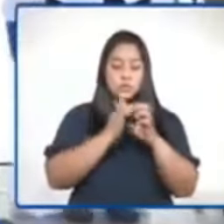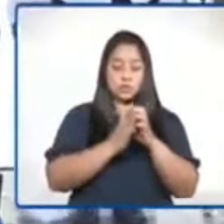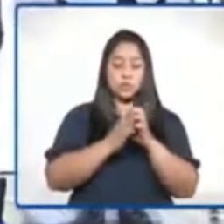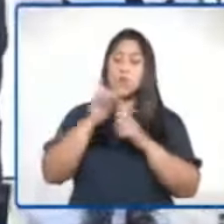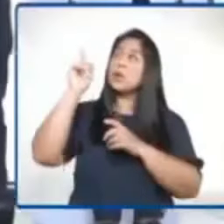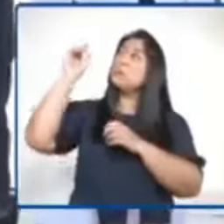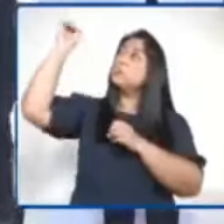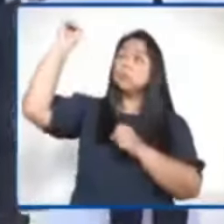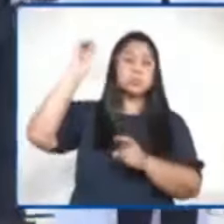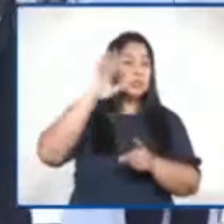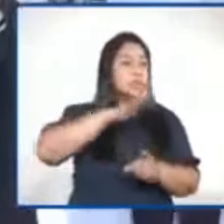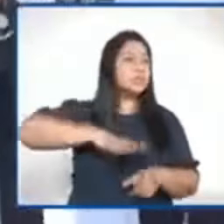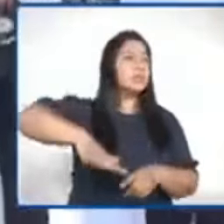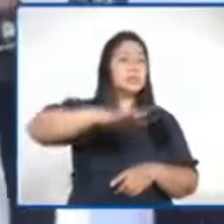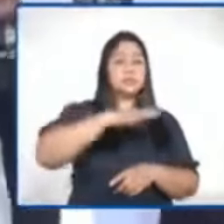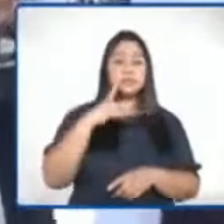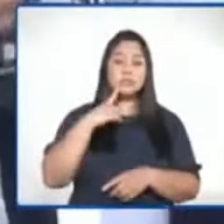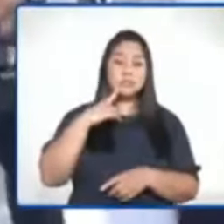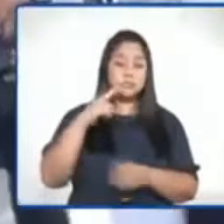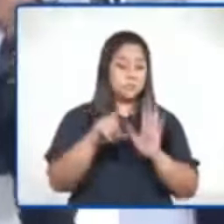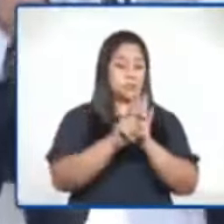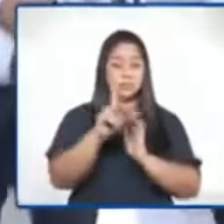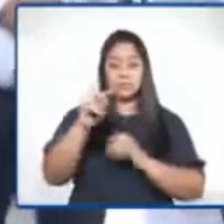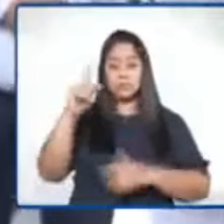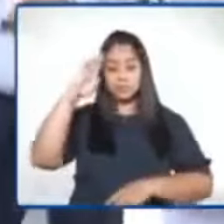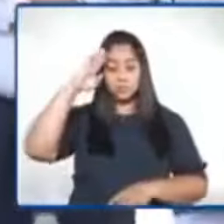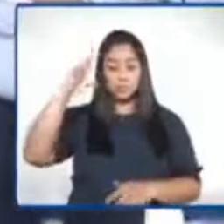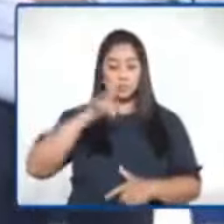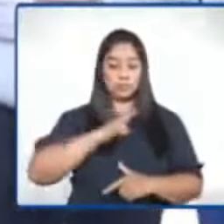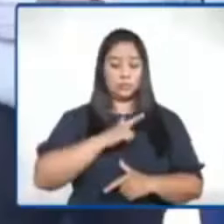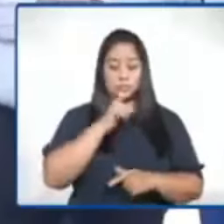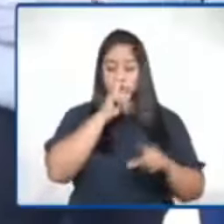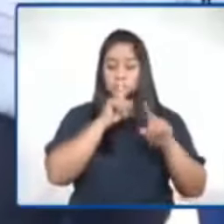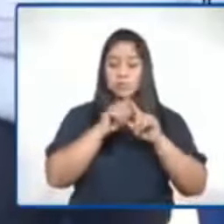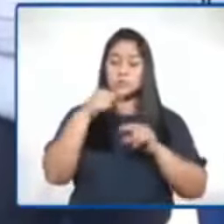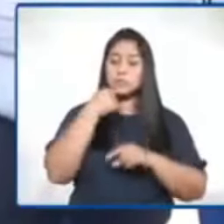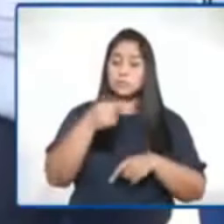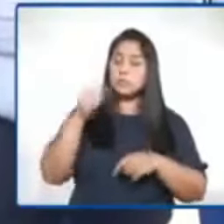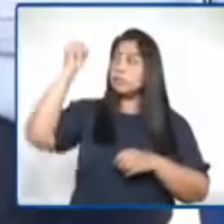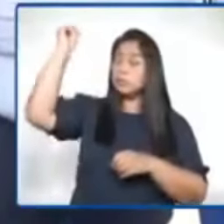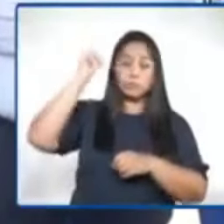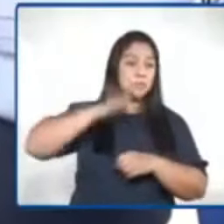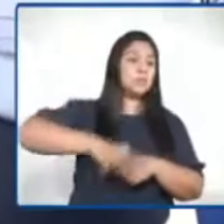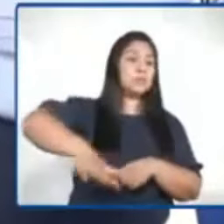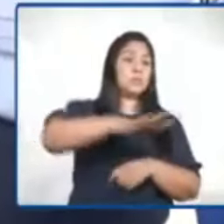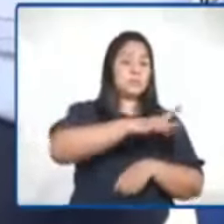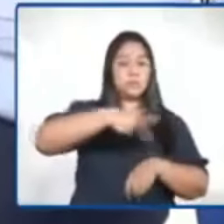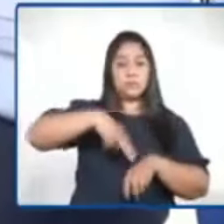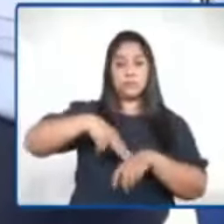Bendice, Señor, las autoridades civiles y militares. Bendice, Padre, a la nación